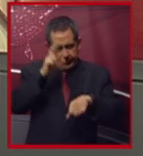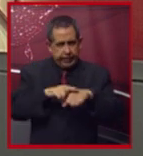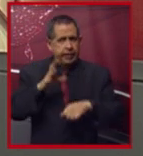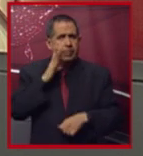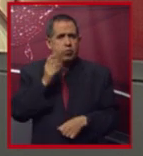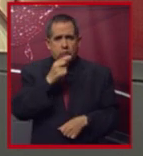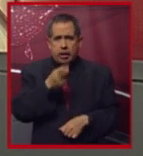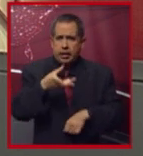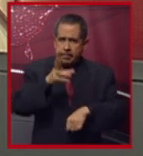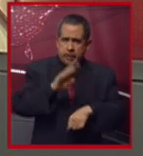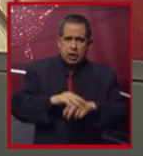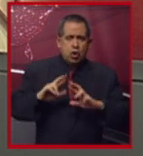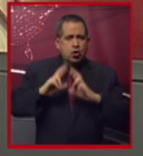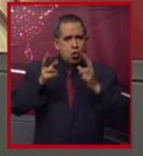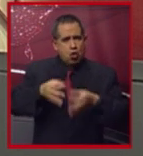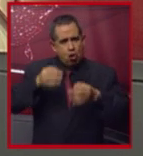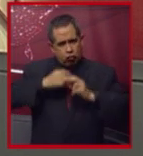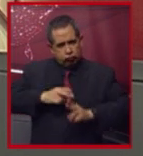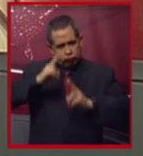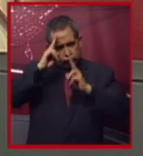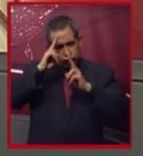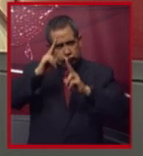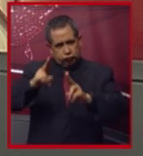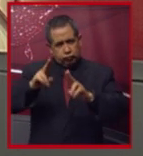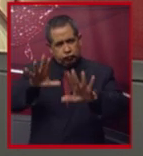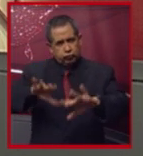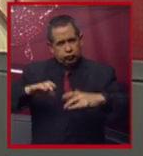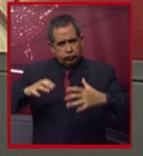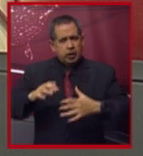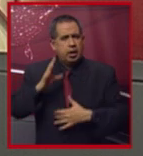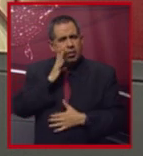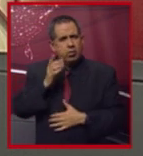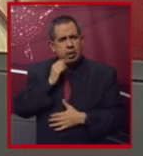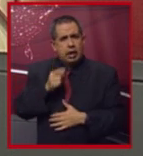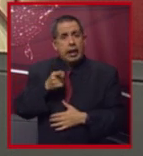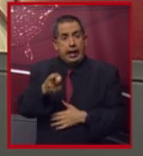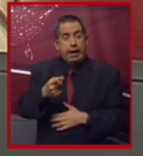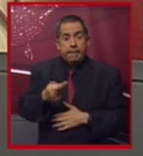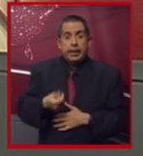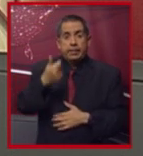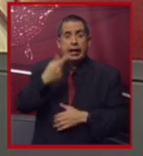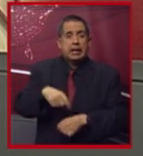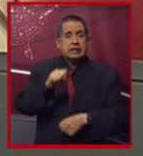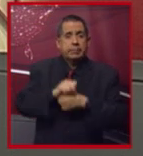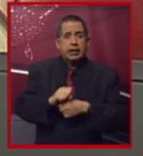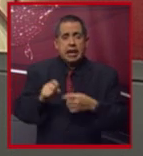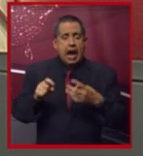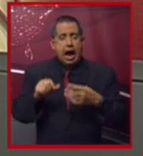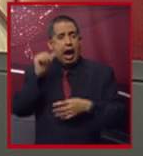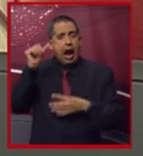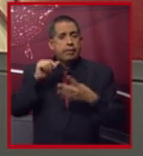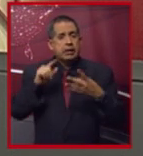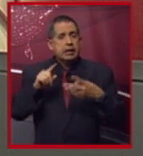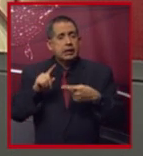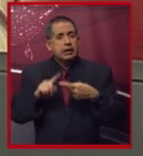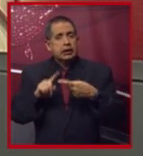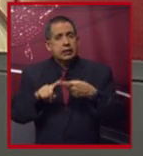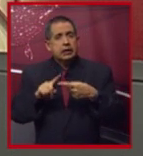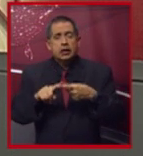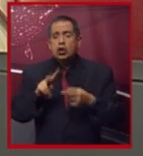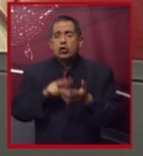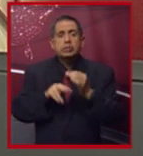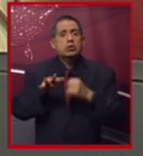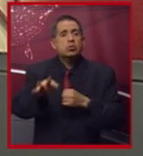de Diputados autorice una sesión solemne y un homenaje en el Palacio Legislativo durante la primera semana del mes de abril de 2019 con motivo de